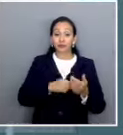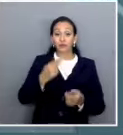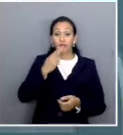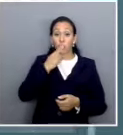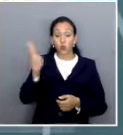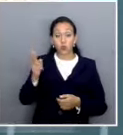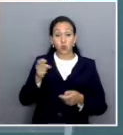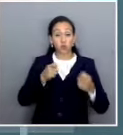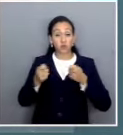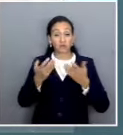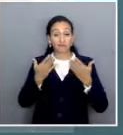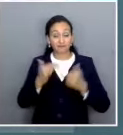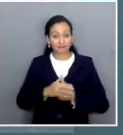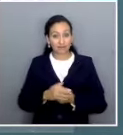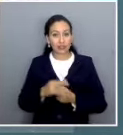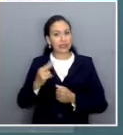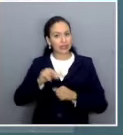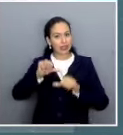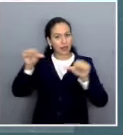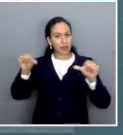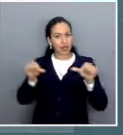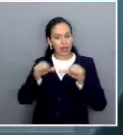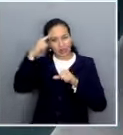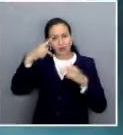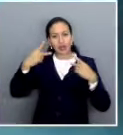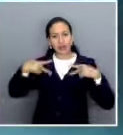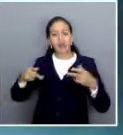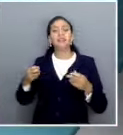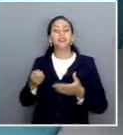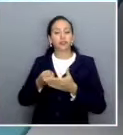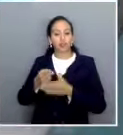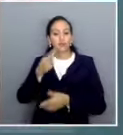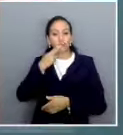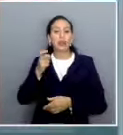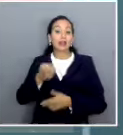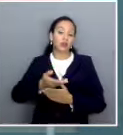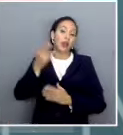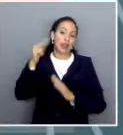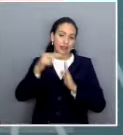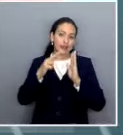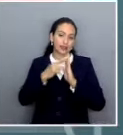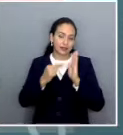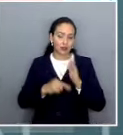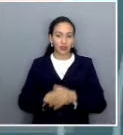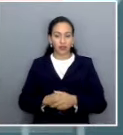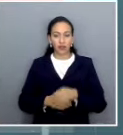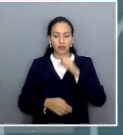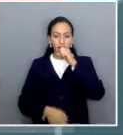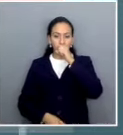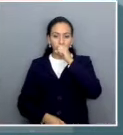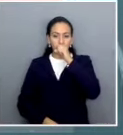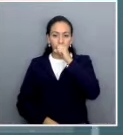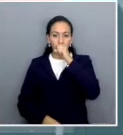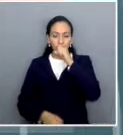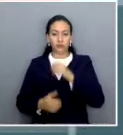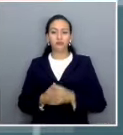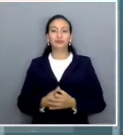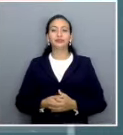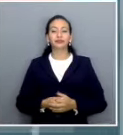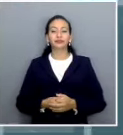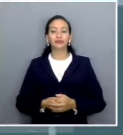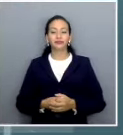área de fumadores, como sucedía antes de la nueva norma. En cumplimiento a lo ordenado por la Sala